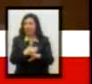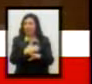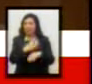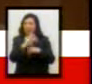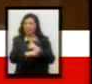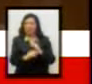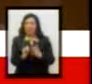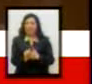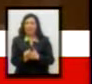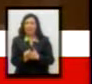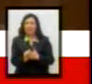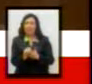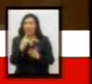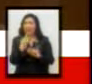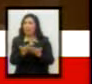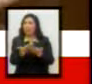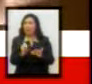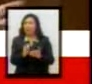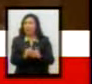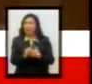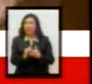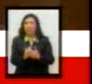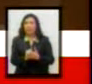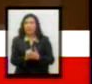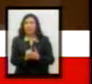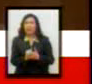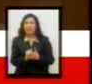país. Puntualizar lo siguiente, que efectivamente